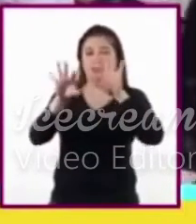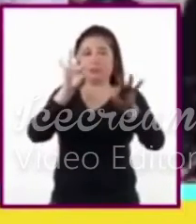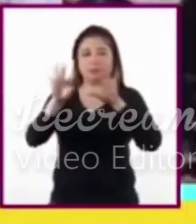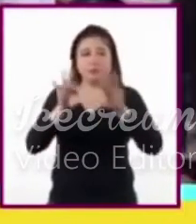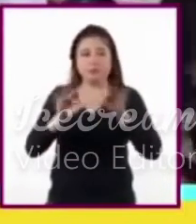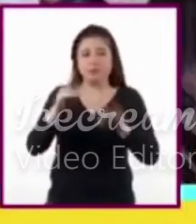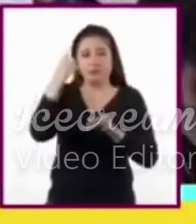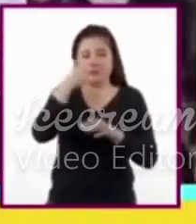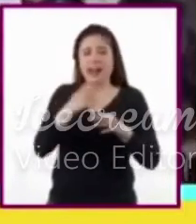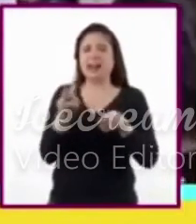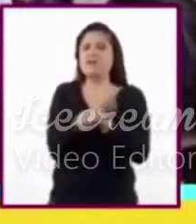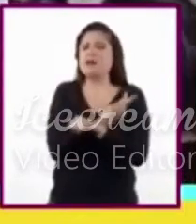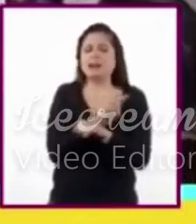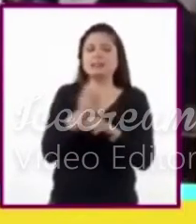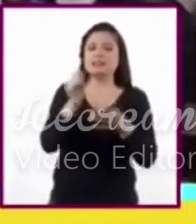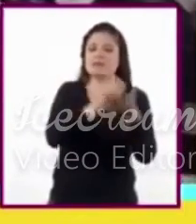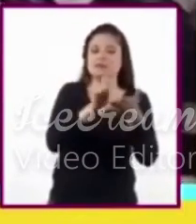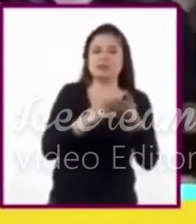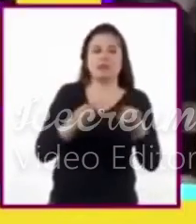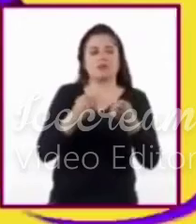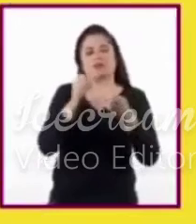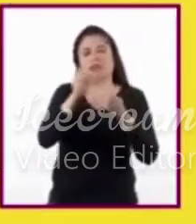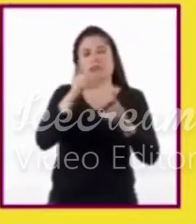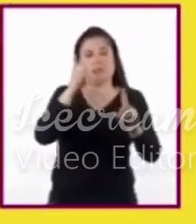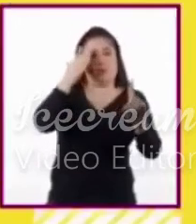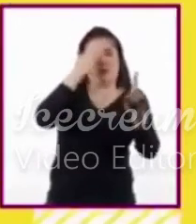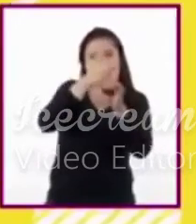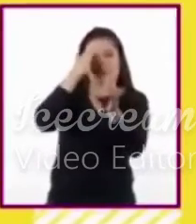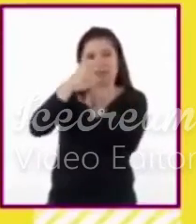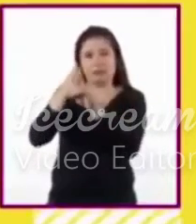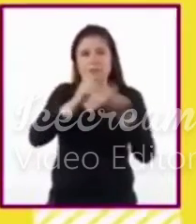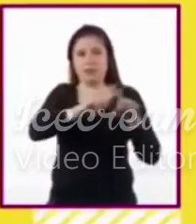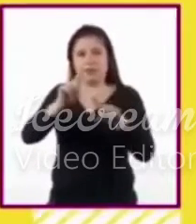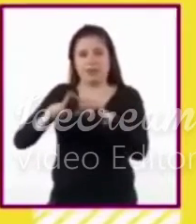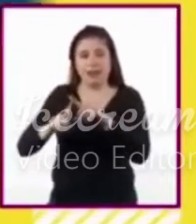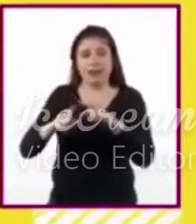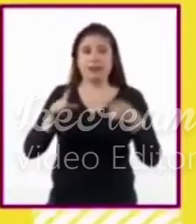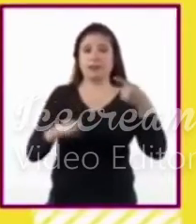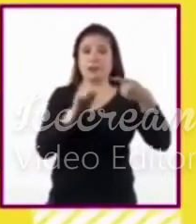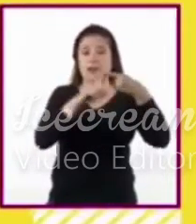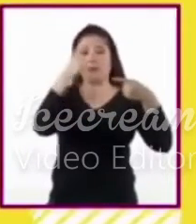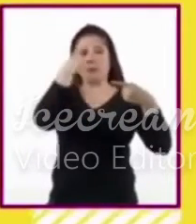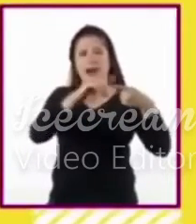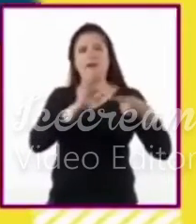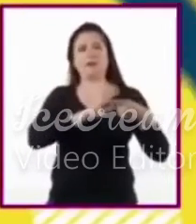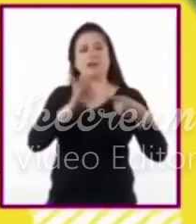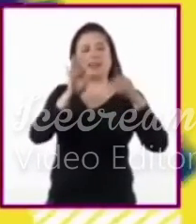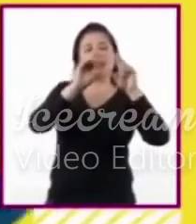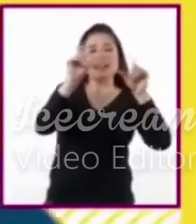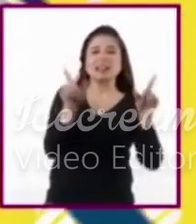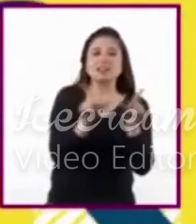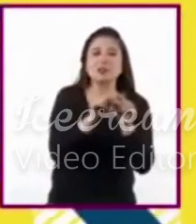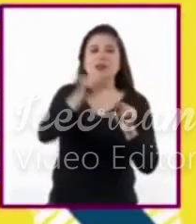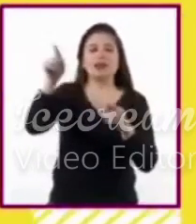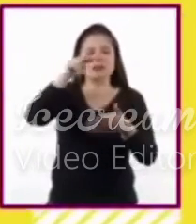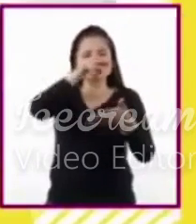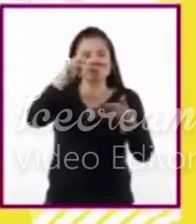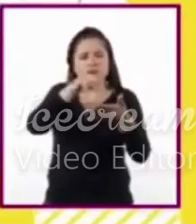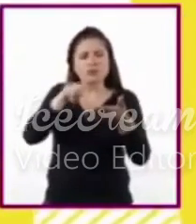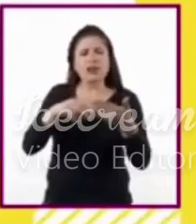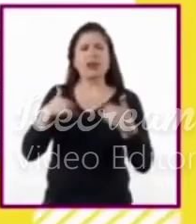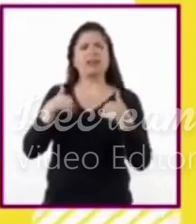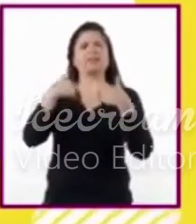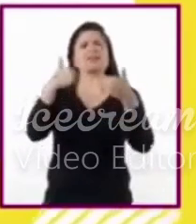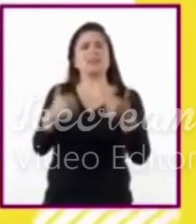se puede elaborar con diferentes objetivos. Por ejemplo, para introducir al lector en un artículo científico,